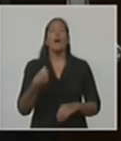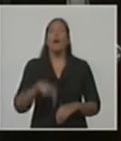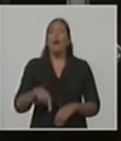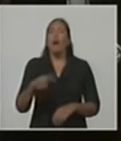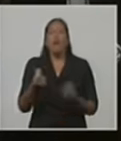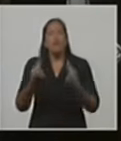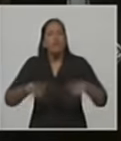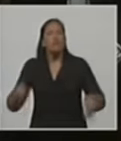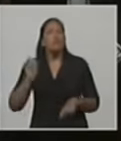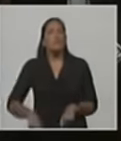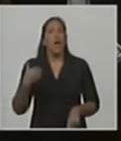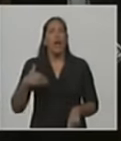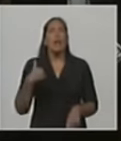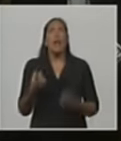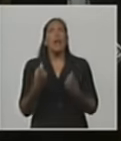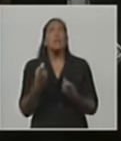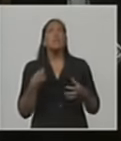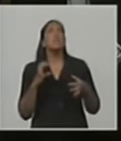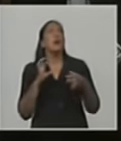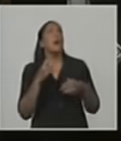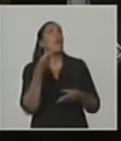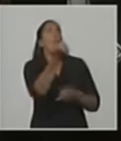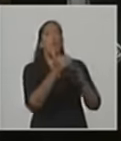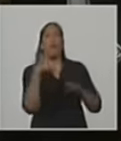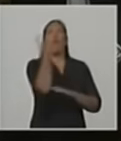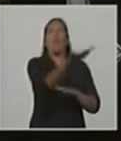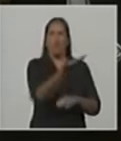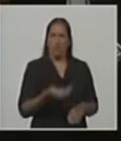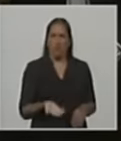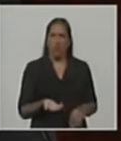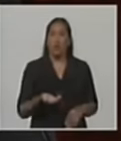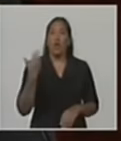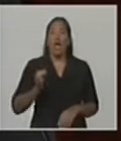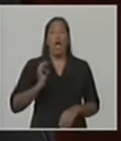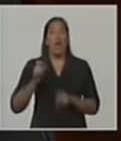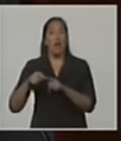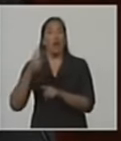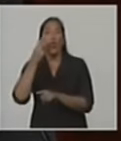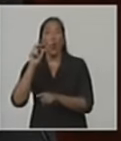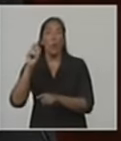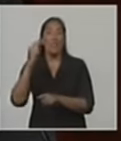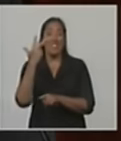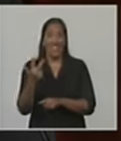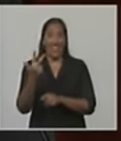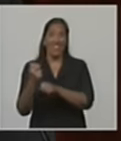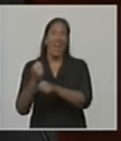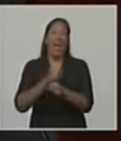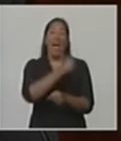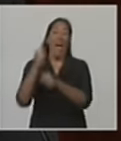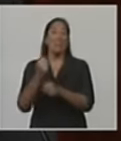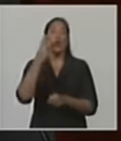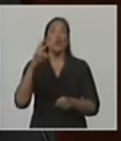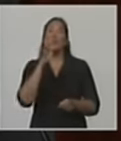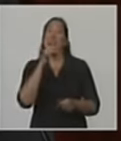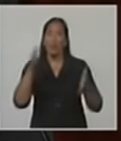y nos genera una dependencia en el exterior. Del 2003 al 2014 se perdió un stock de